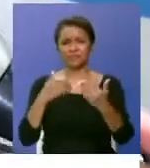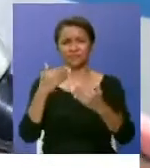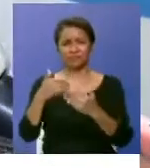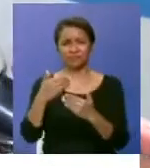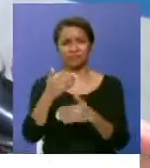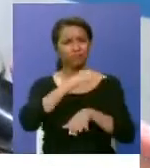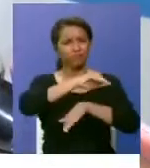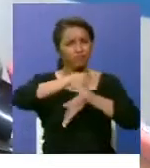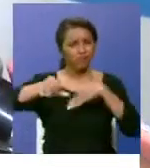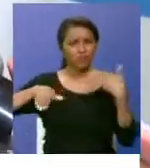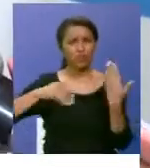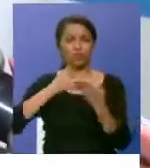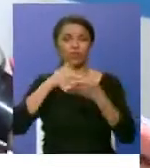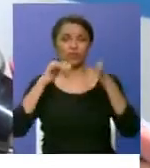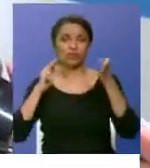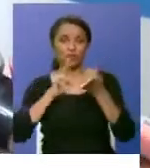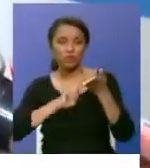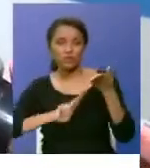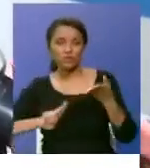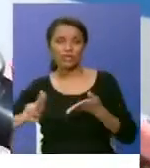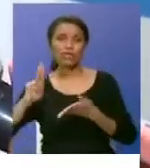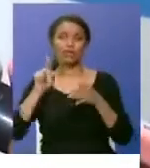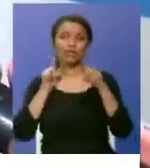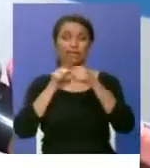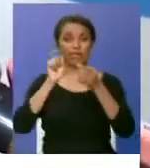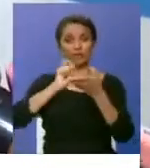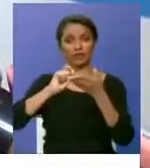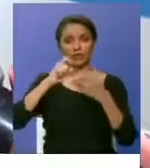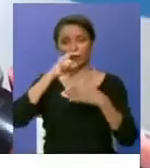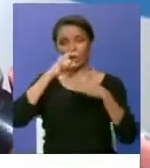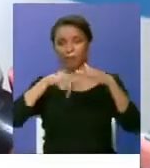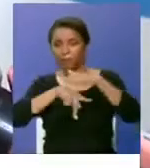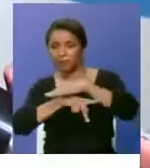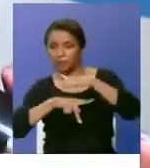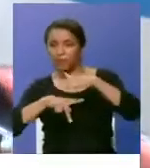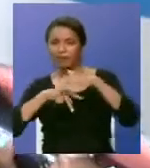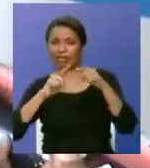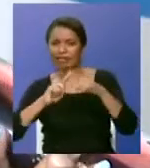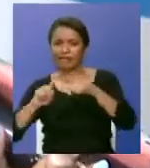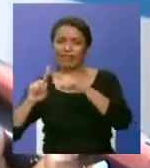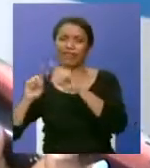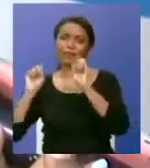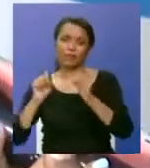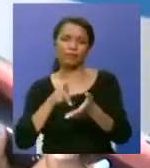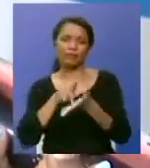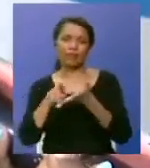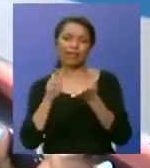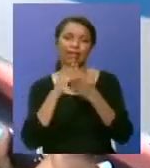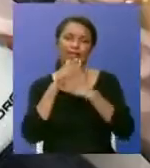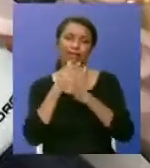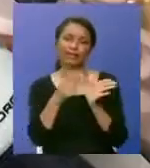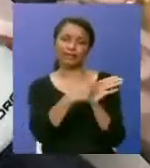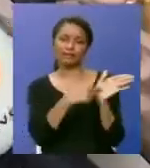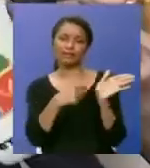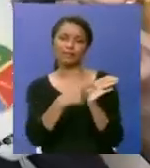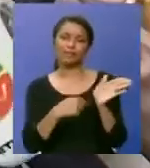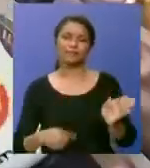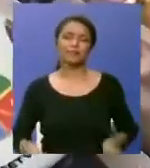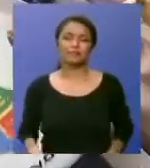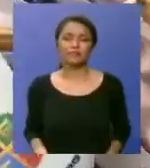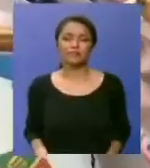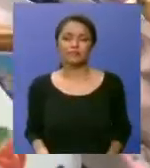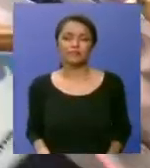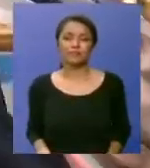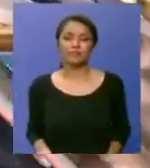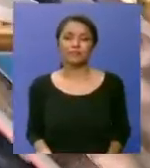panameña, llámese estudiante universitario y estudiante de escuela primaria, premedia y media, también reciban este pago de forma digital. Va a tener